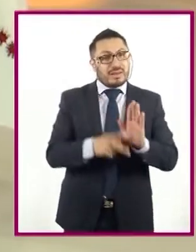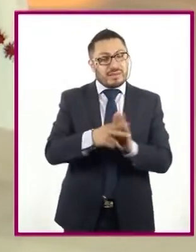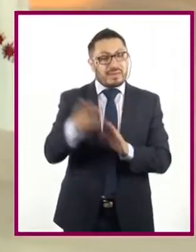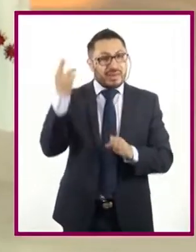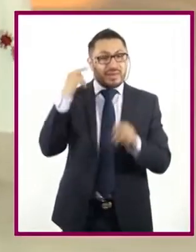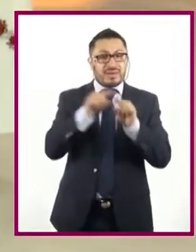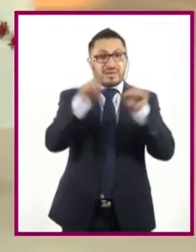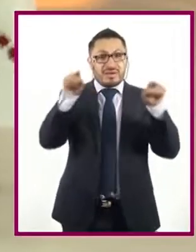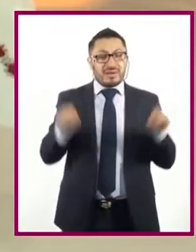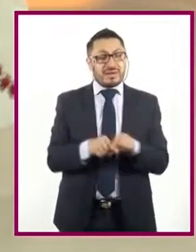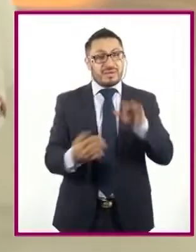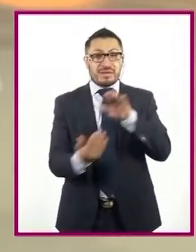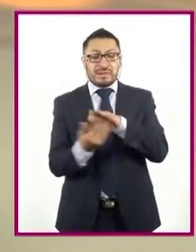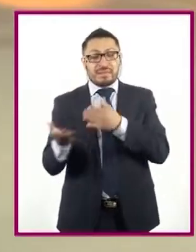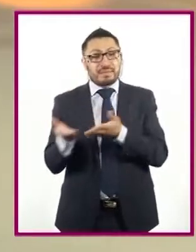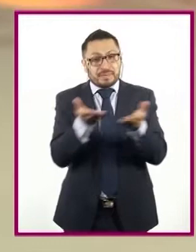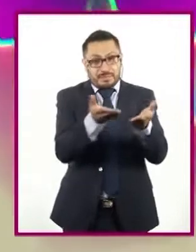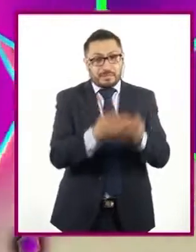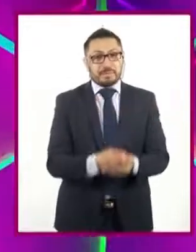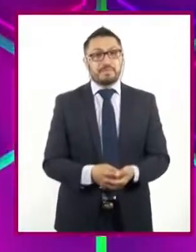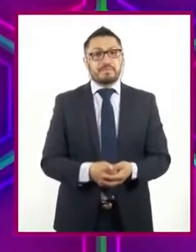la mesa, por favor.